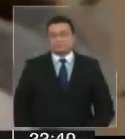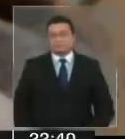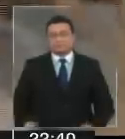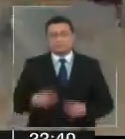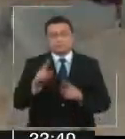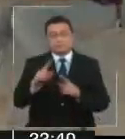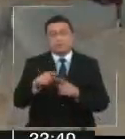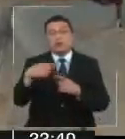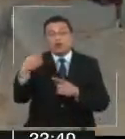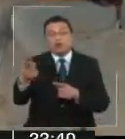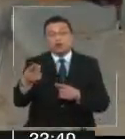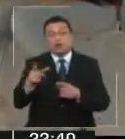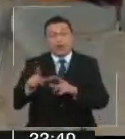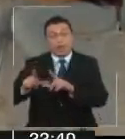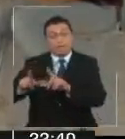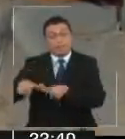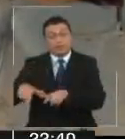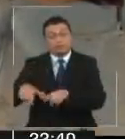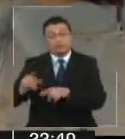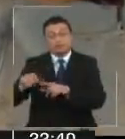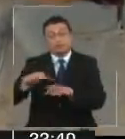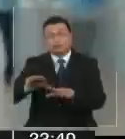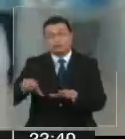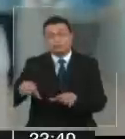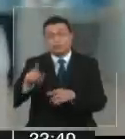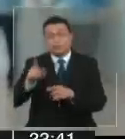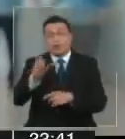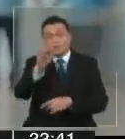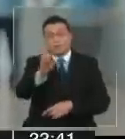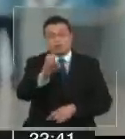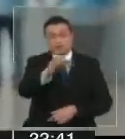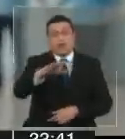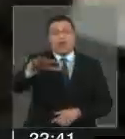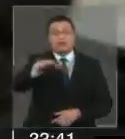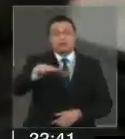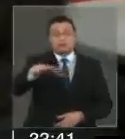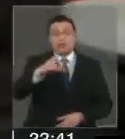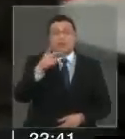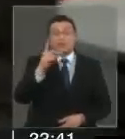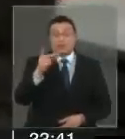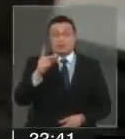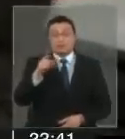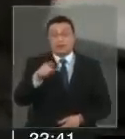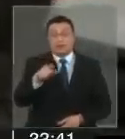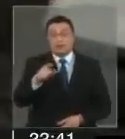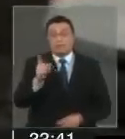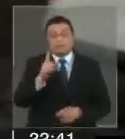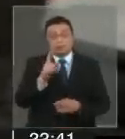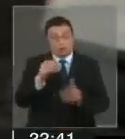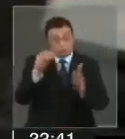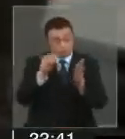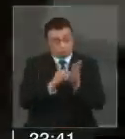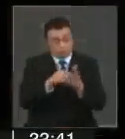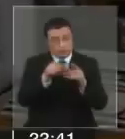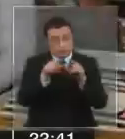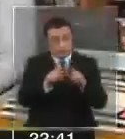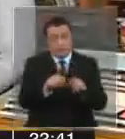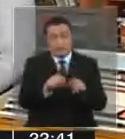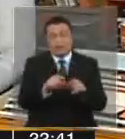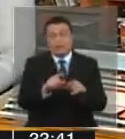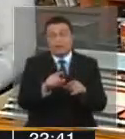El otro espacio, trabajamos mucho con personas en situación de discapacidad. No está puesto el acento